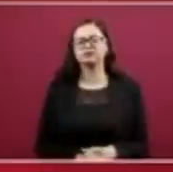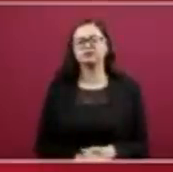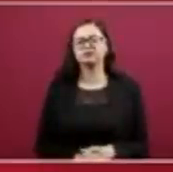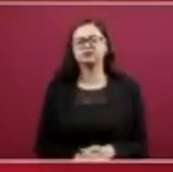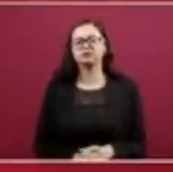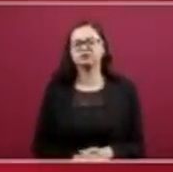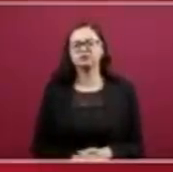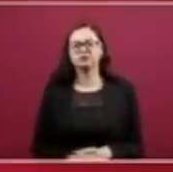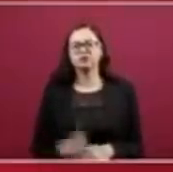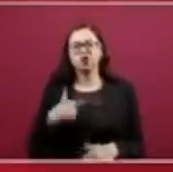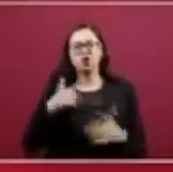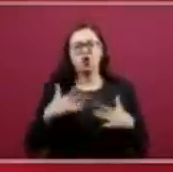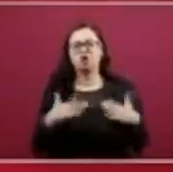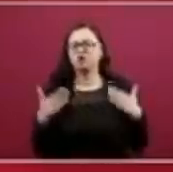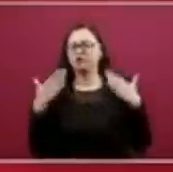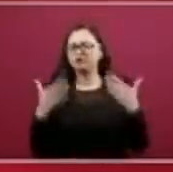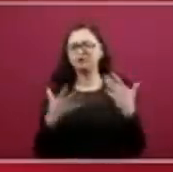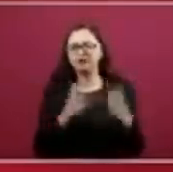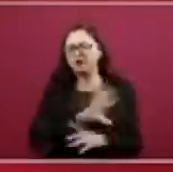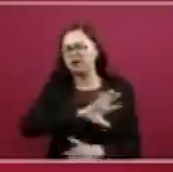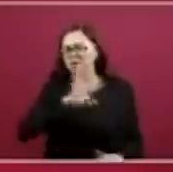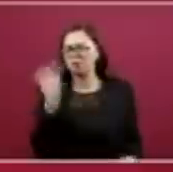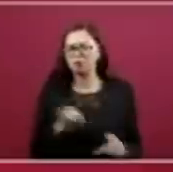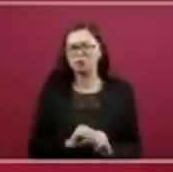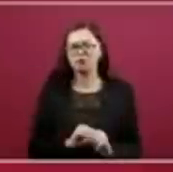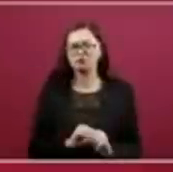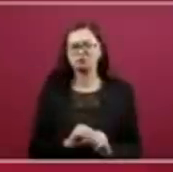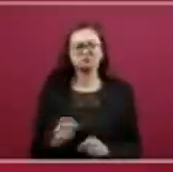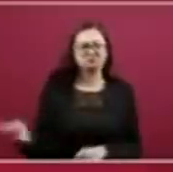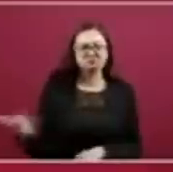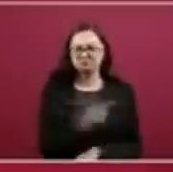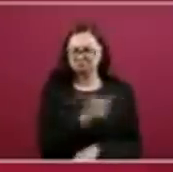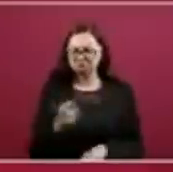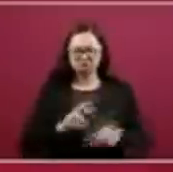les tengo toda la confianza y se llevan muy bien.